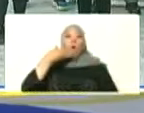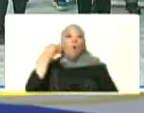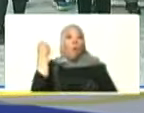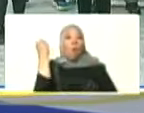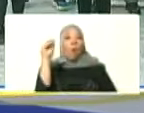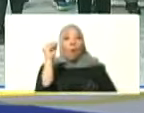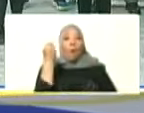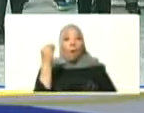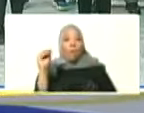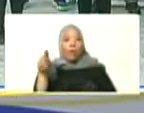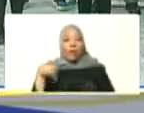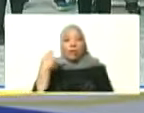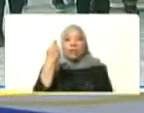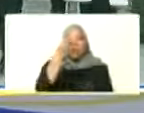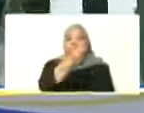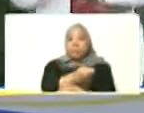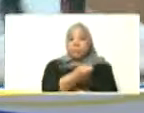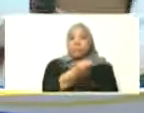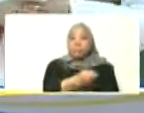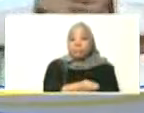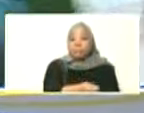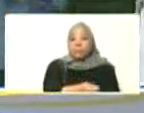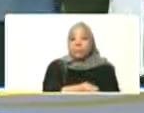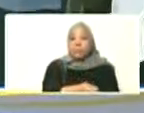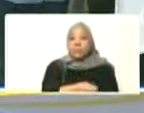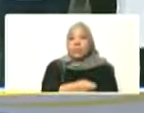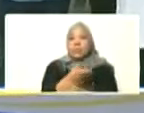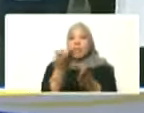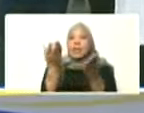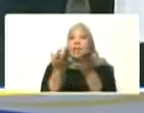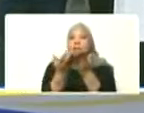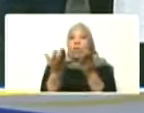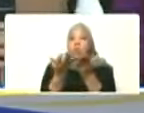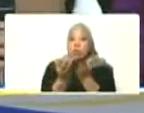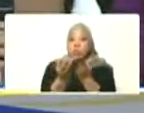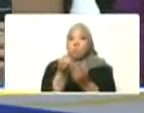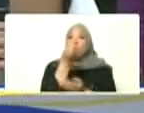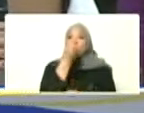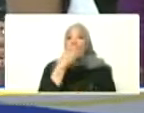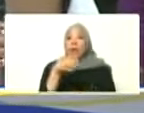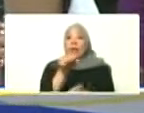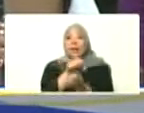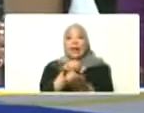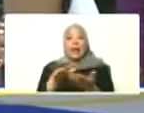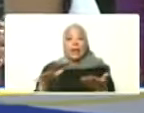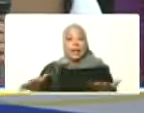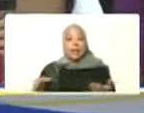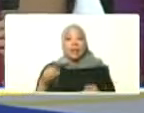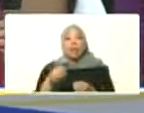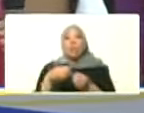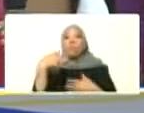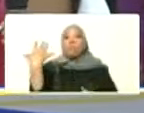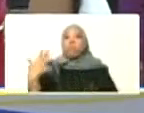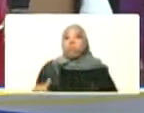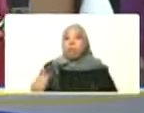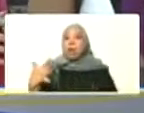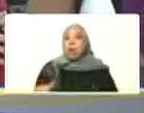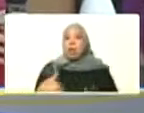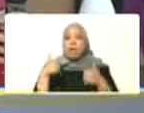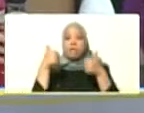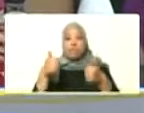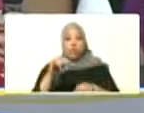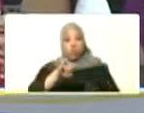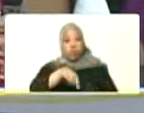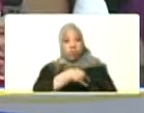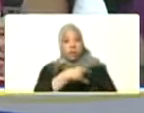con especializaciones en la educación pública gratuita y de calidad universitaria de la